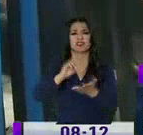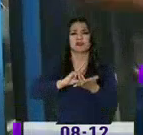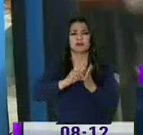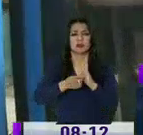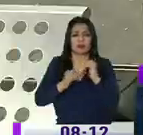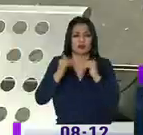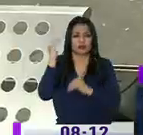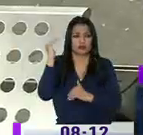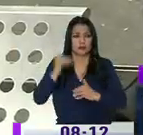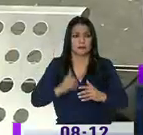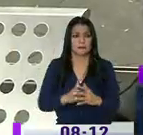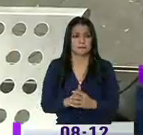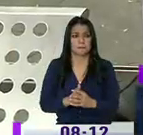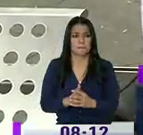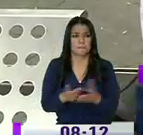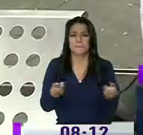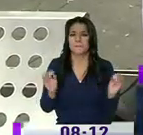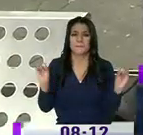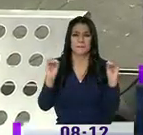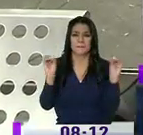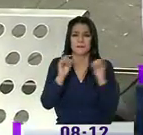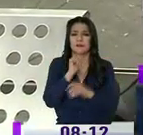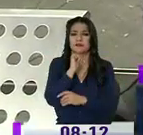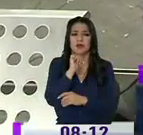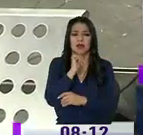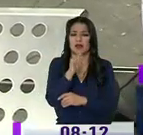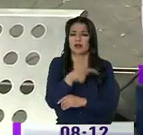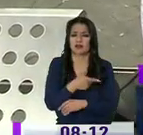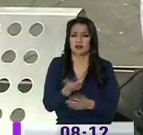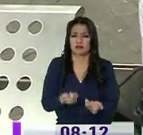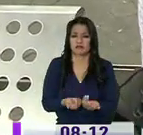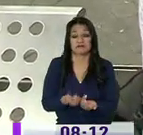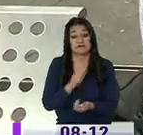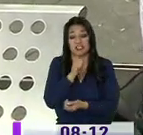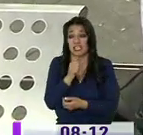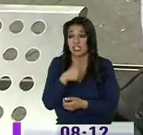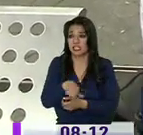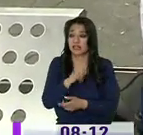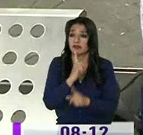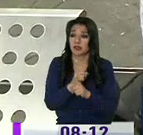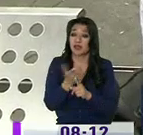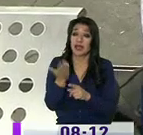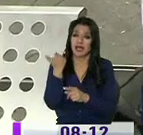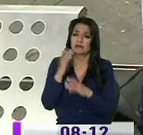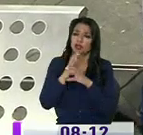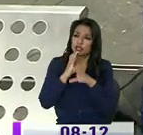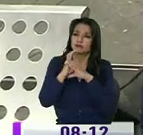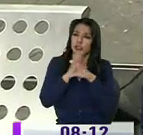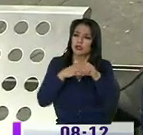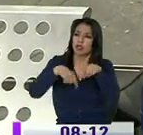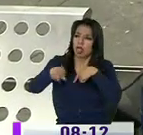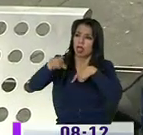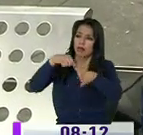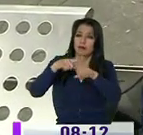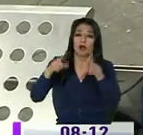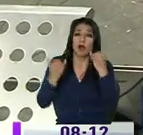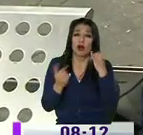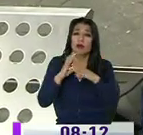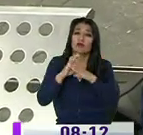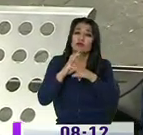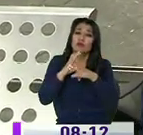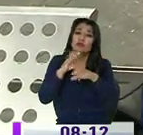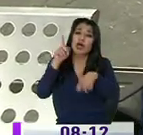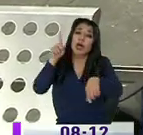minutos. No, todavía falta bastante, porque antes es un bus tras otro, pero ahora sí se demora